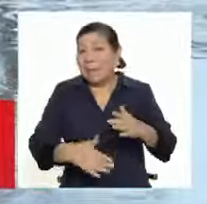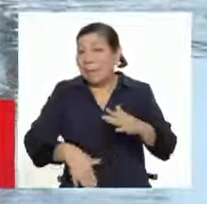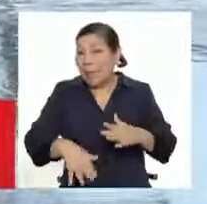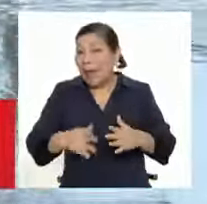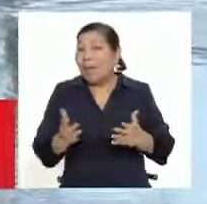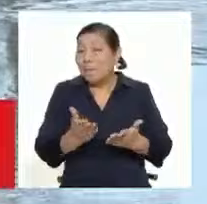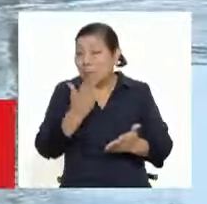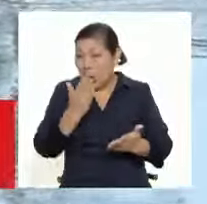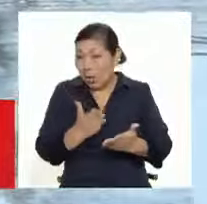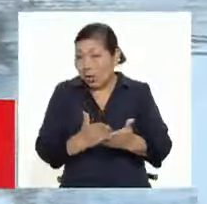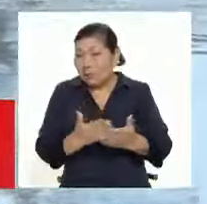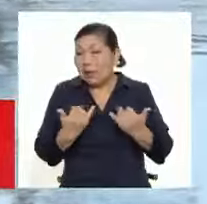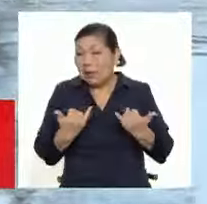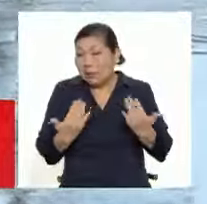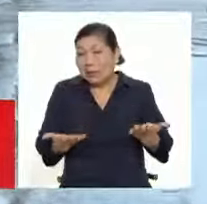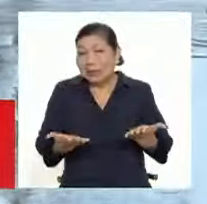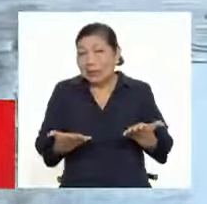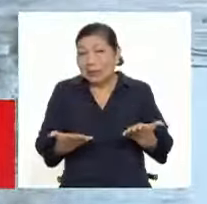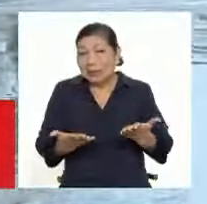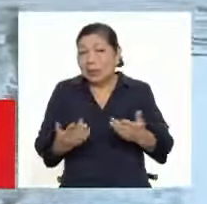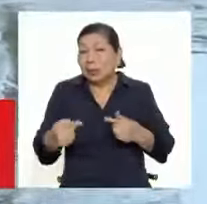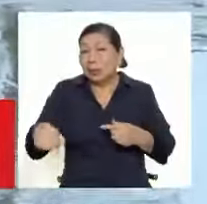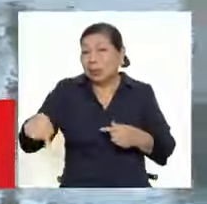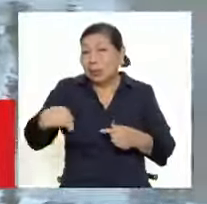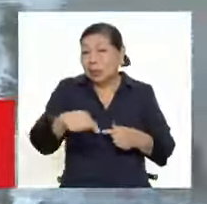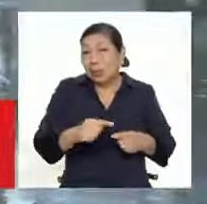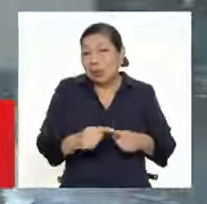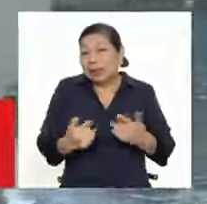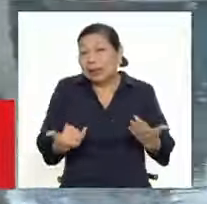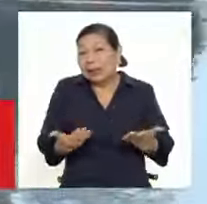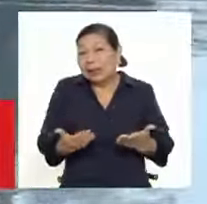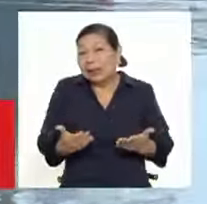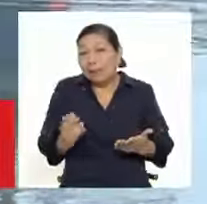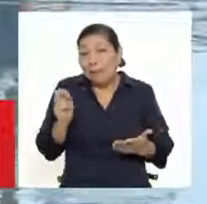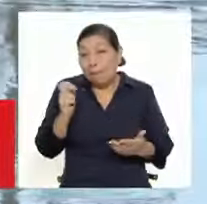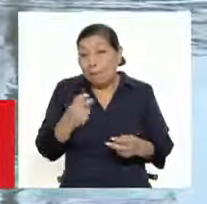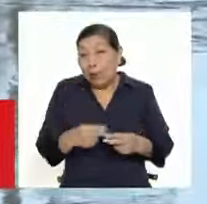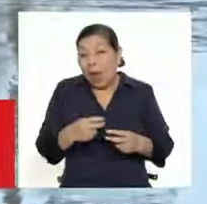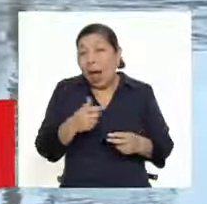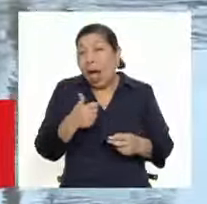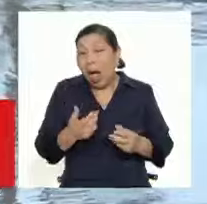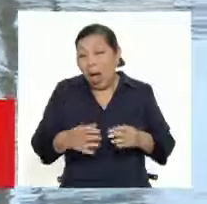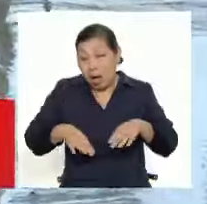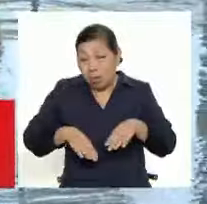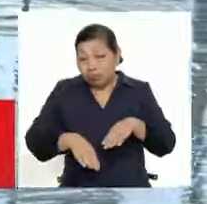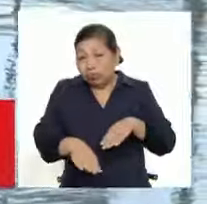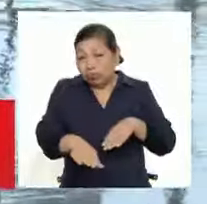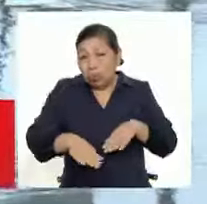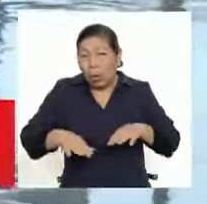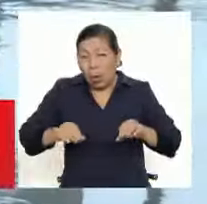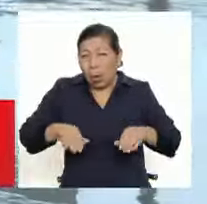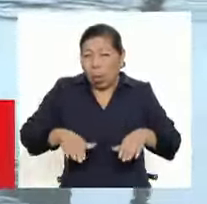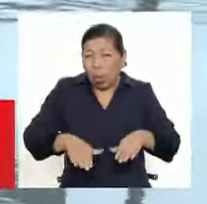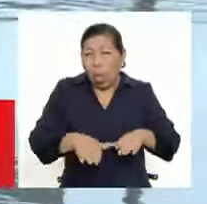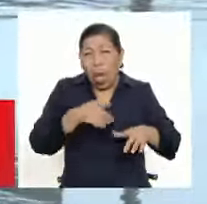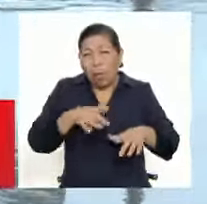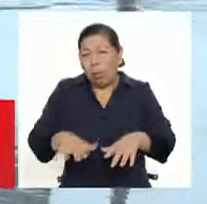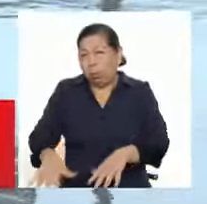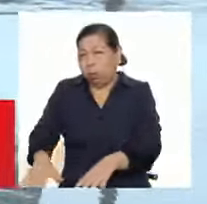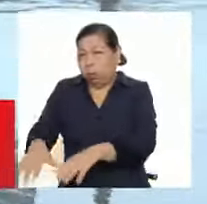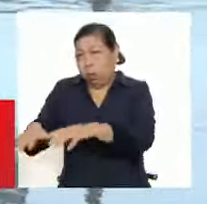de accidentes se dan precisamente en estas circunstancias, en ese tipo de situaciones con pistas mojadas, pistas resbalosas, agua